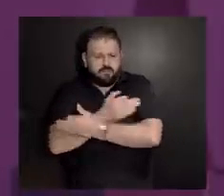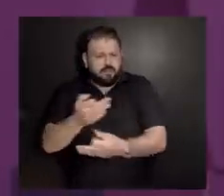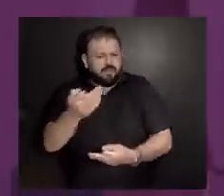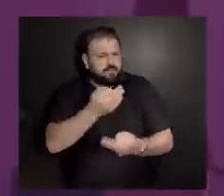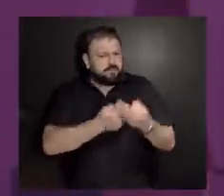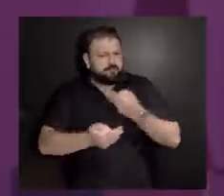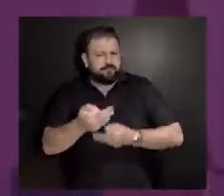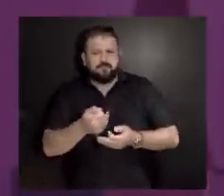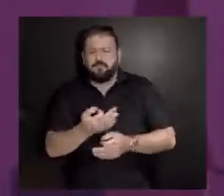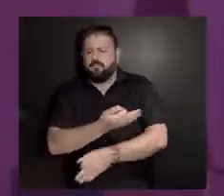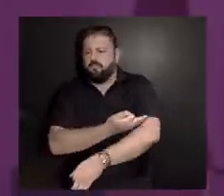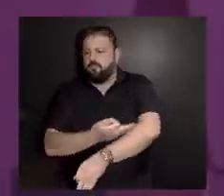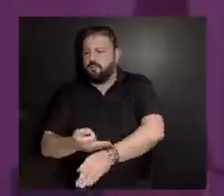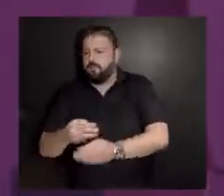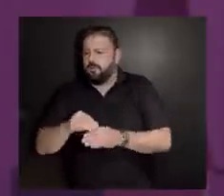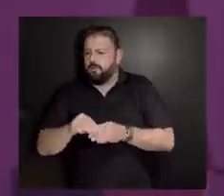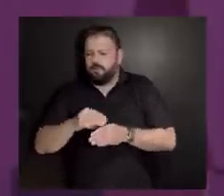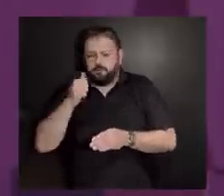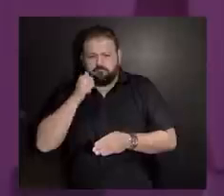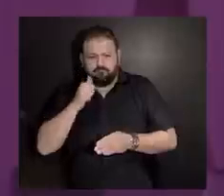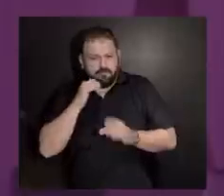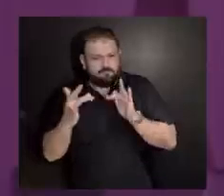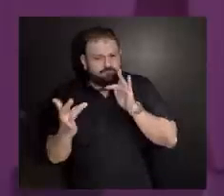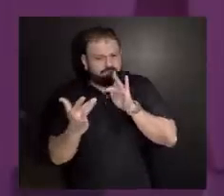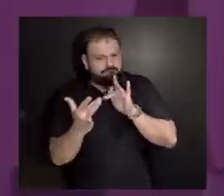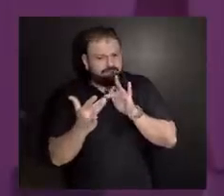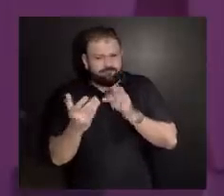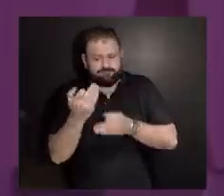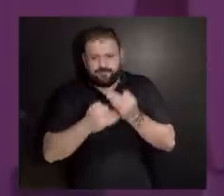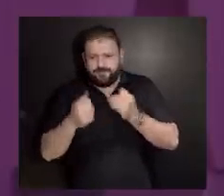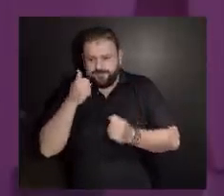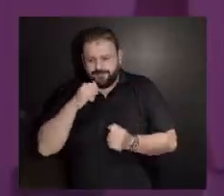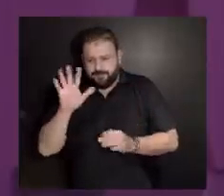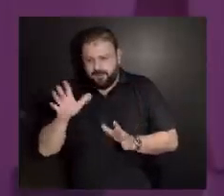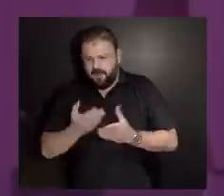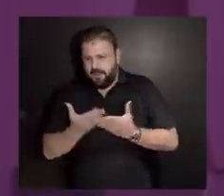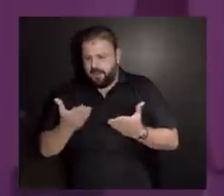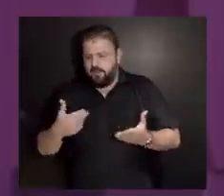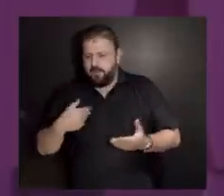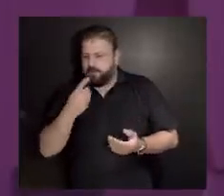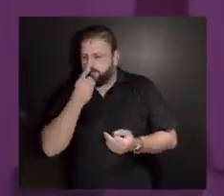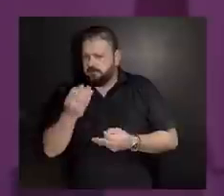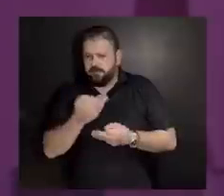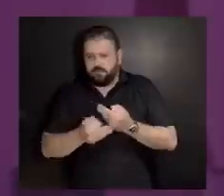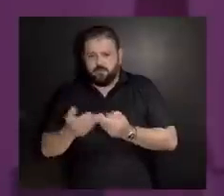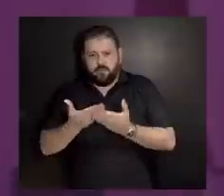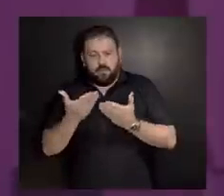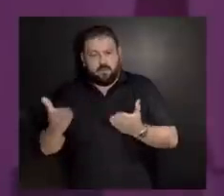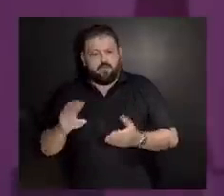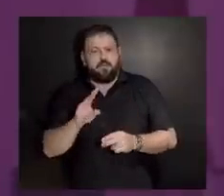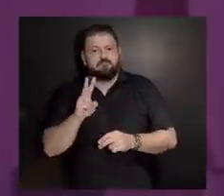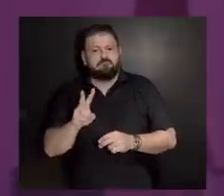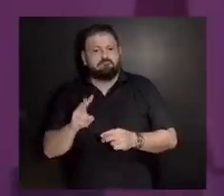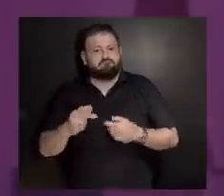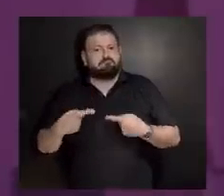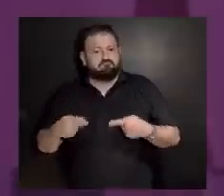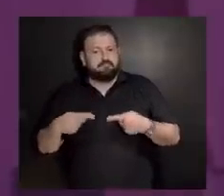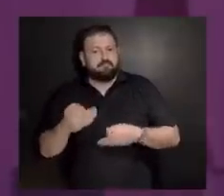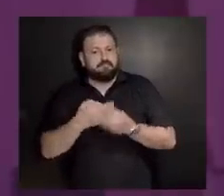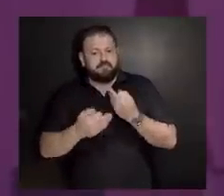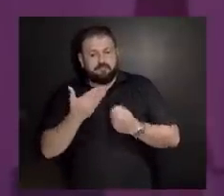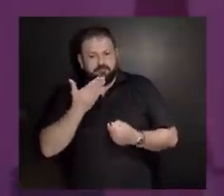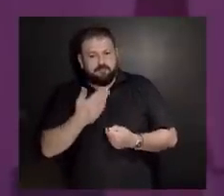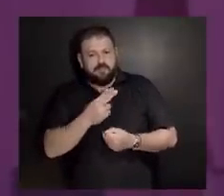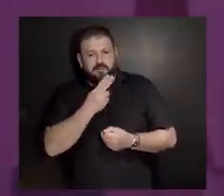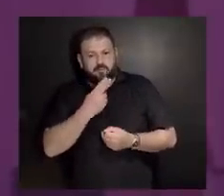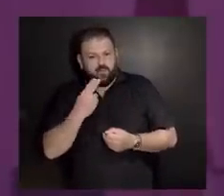que se conecta con nosotros siempre. Y pues bueno, como ya les había dicho, vamos a tener hoy la presencia de nuestros nutriólogos que siempre vienen hasta